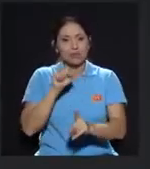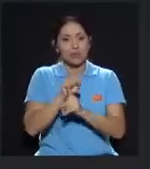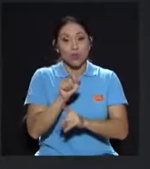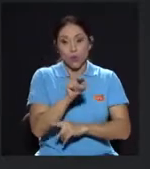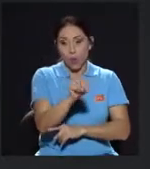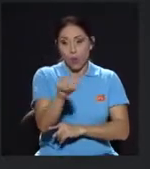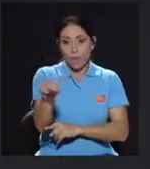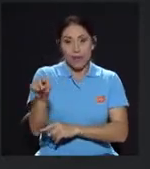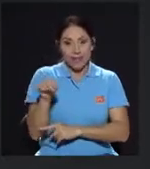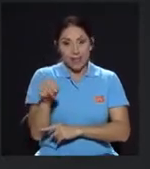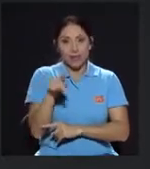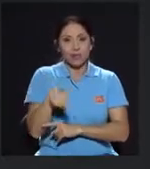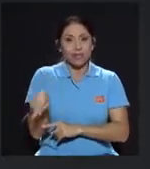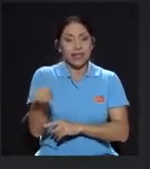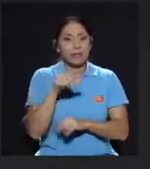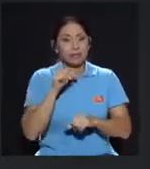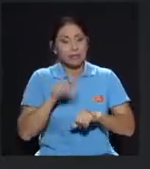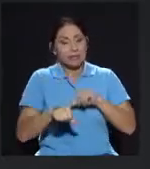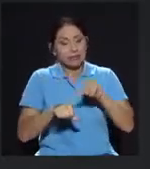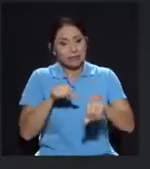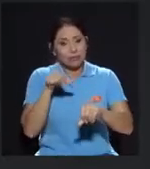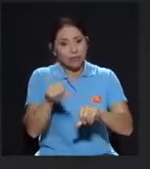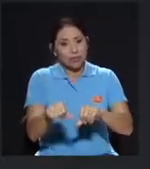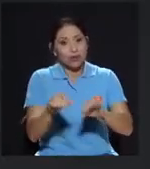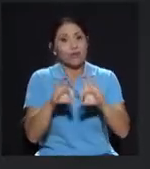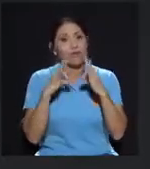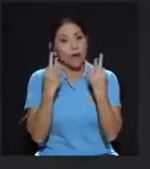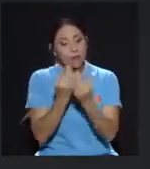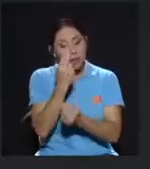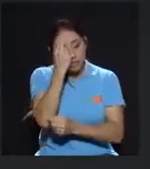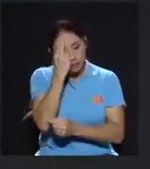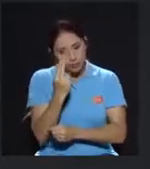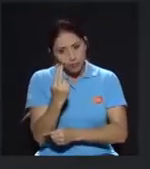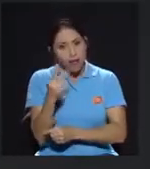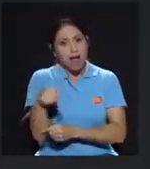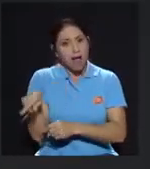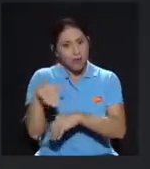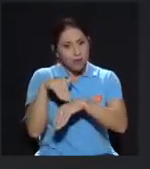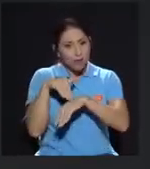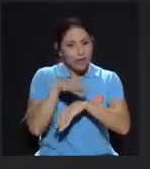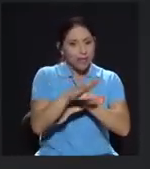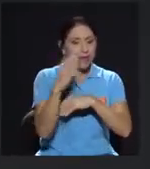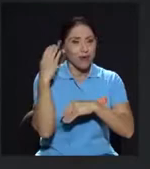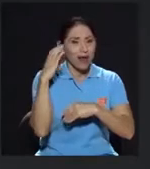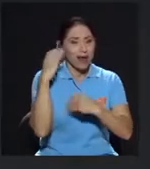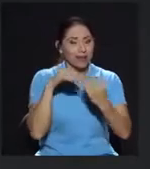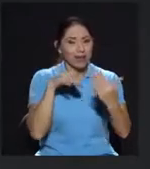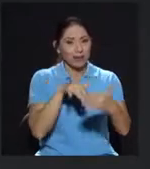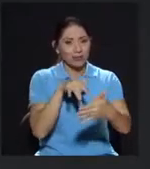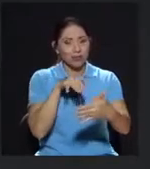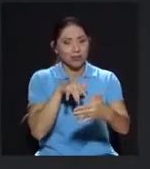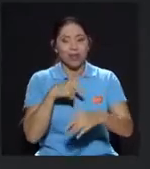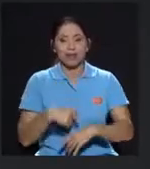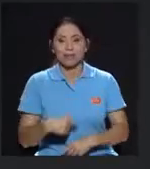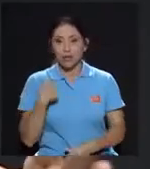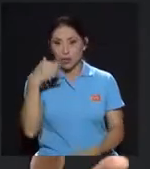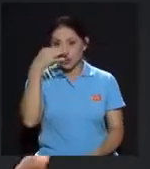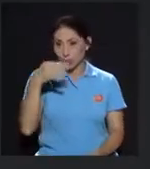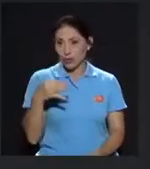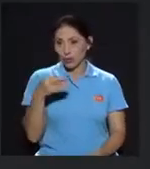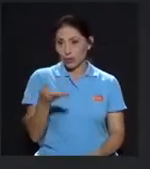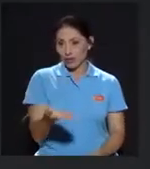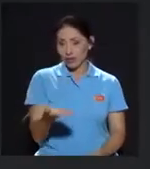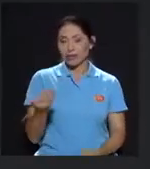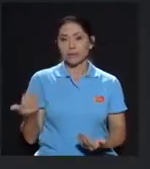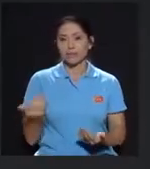sus esfuerzos de familias sencillas que los mandaban a estudiar y lo mandaron a cartago a estudiar y yo creo que eso ha hecho